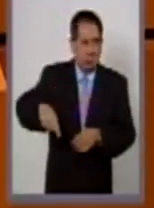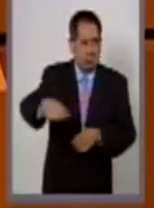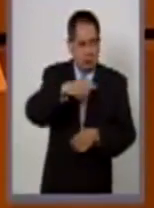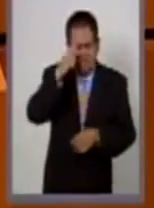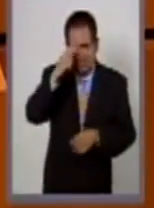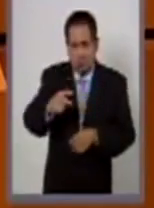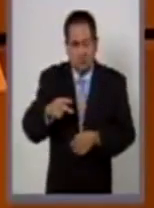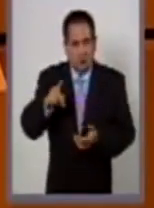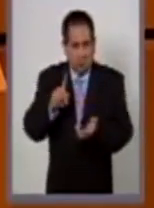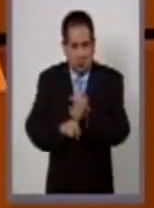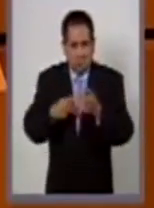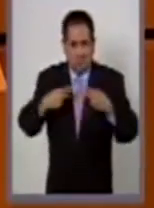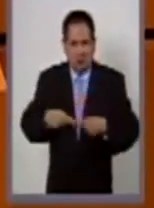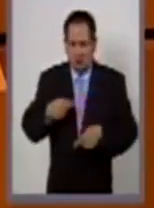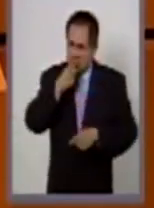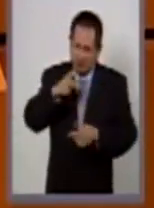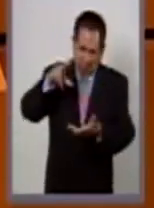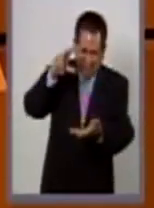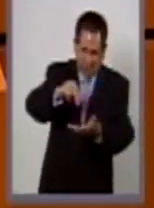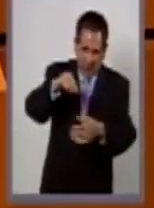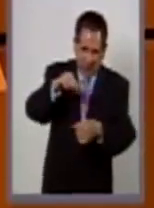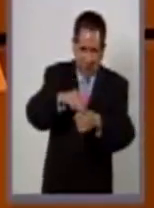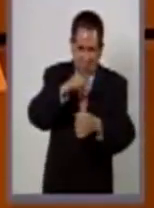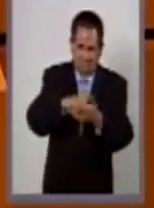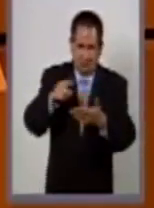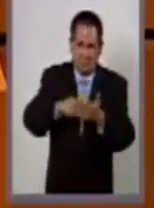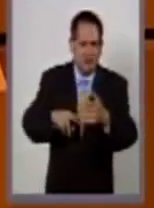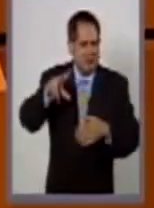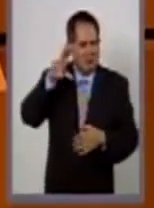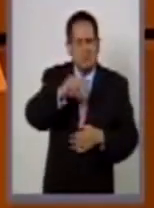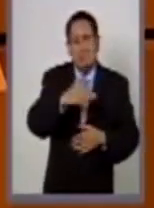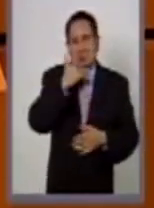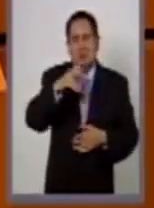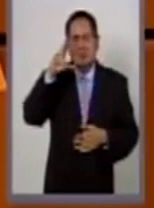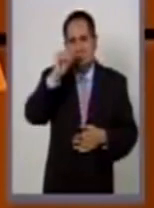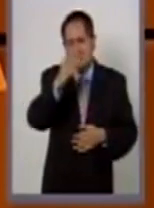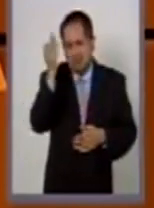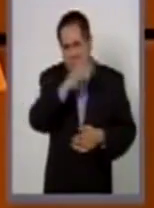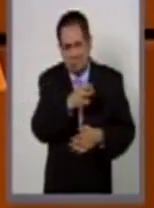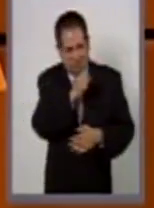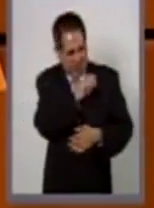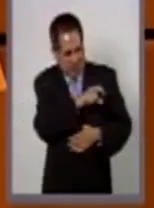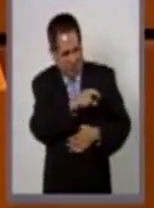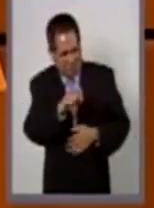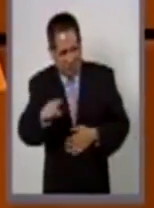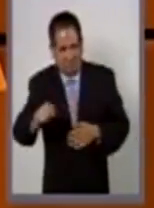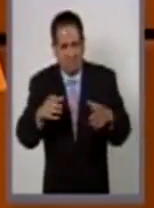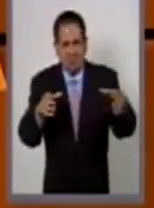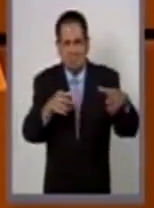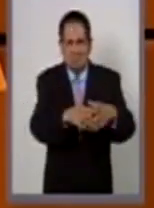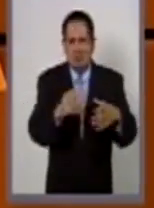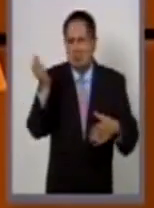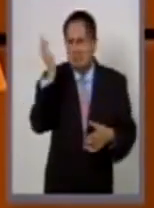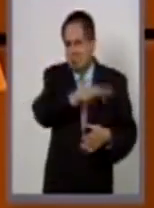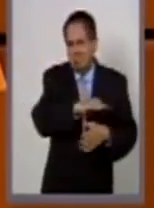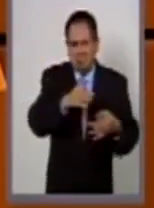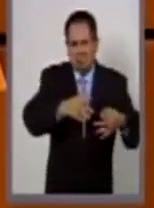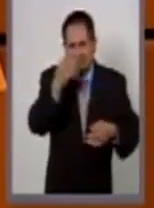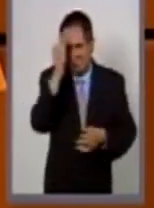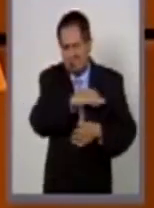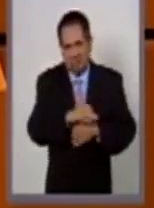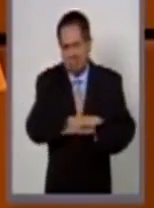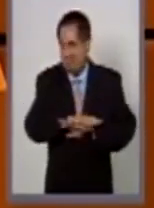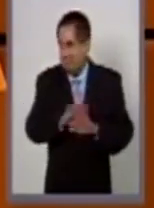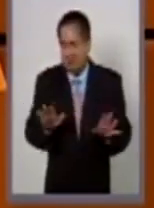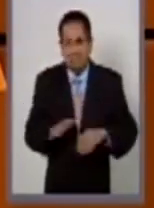hoy, la ciudadanía, va a votar en contra de esta patraña, de esos mismos organismos falsos, ¿verdad? Porque ya